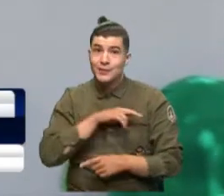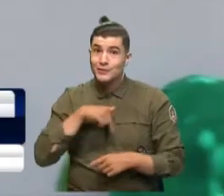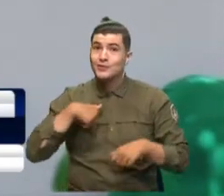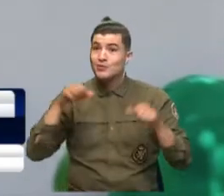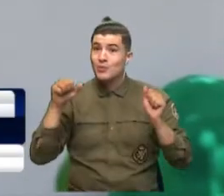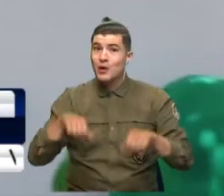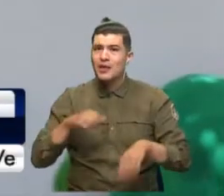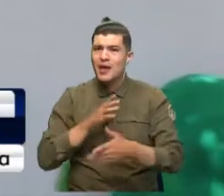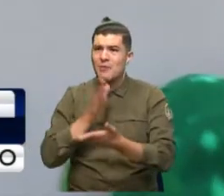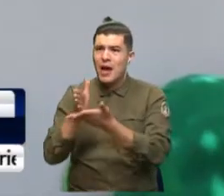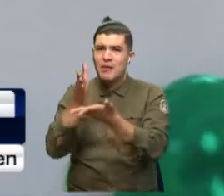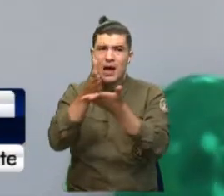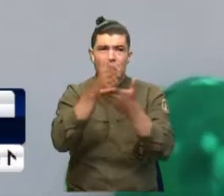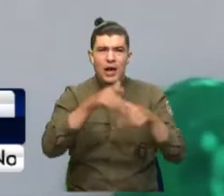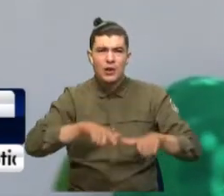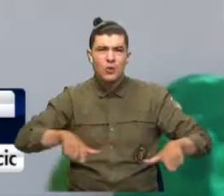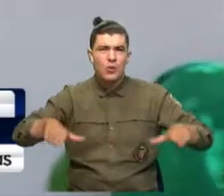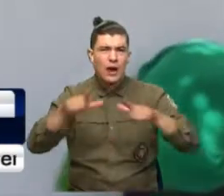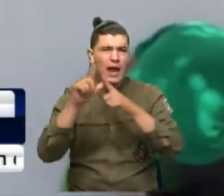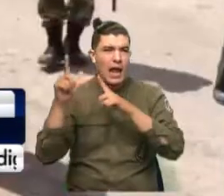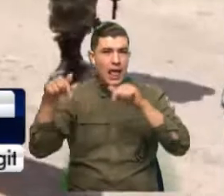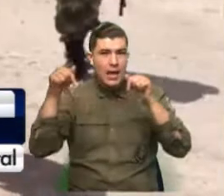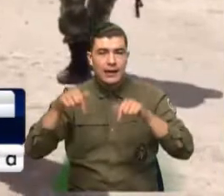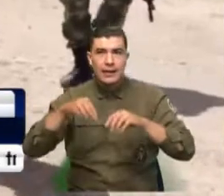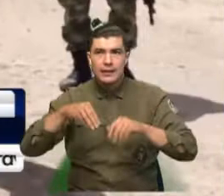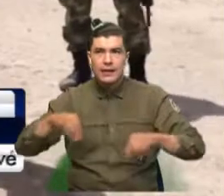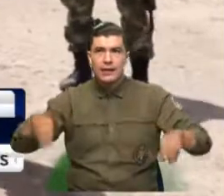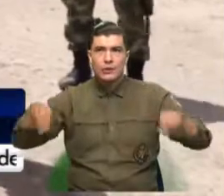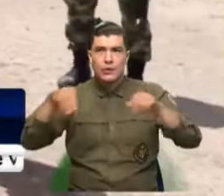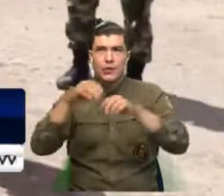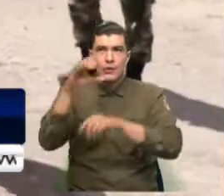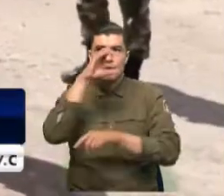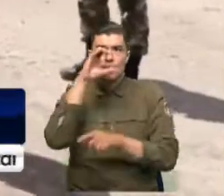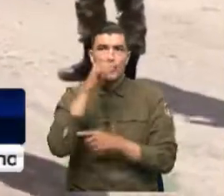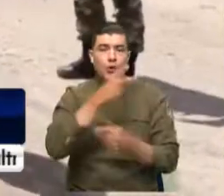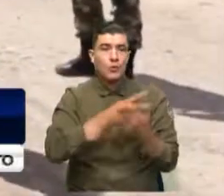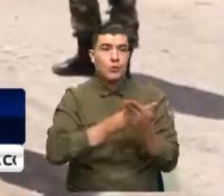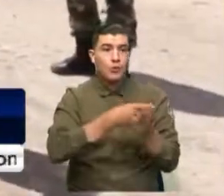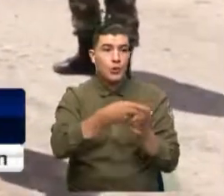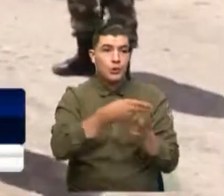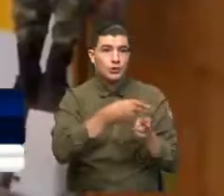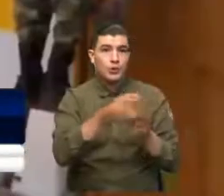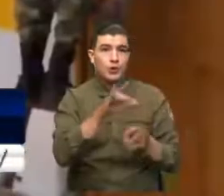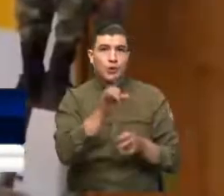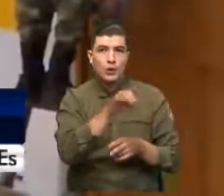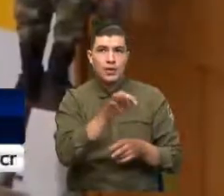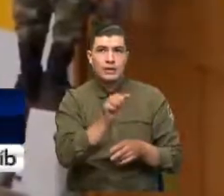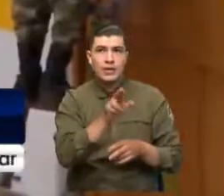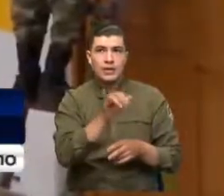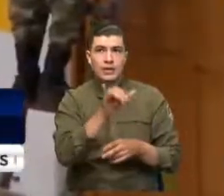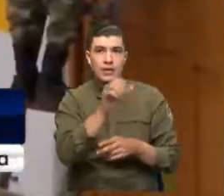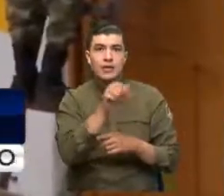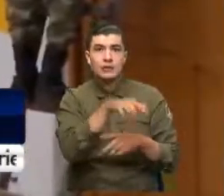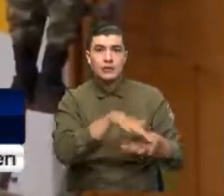zonas apartadas del territorio colombiano. Próximamente a Cuesta Rica llegará el presidente Iván